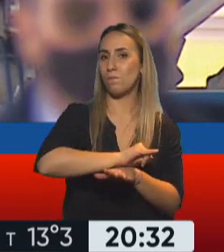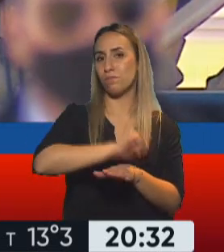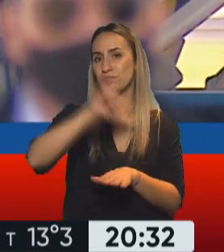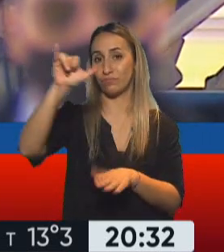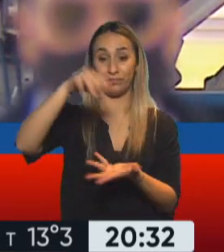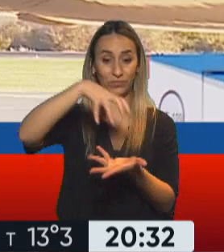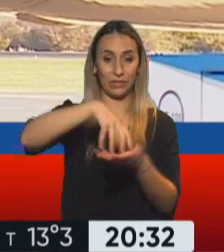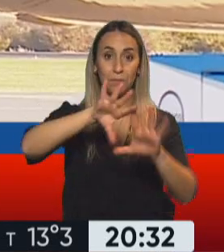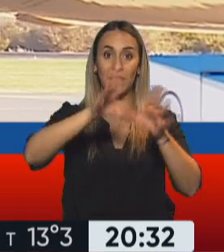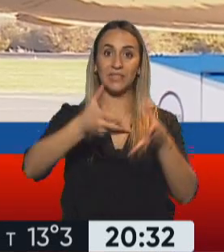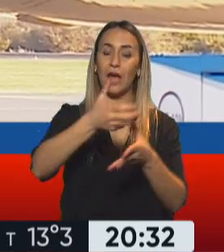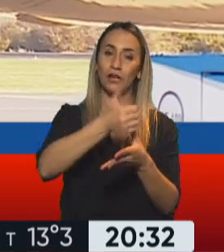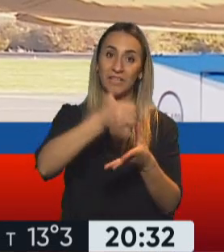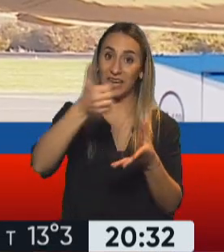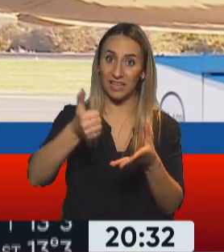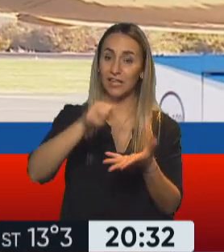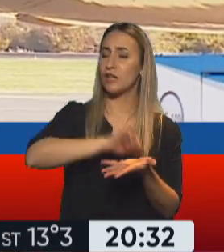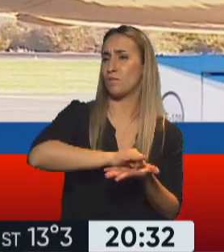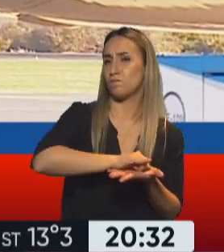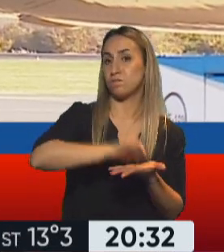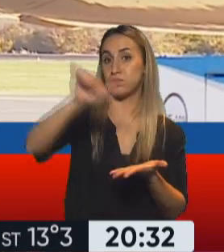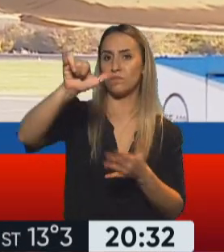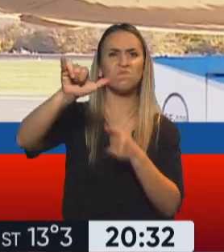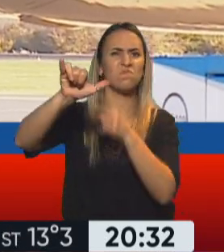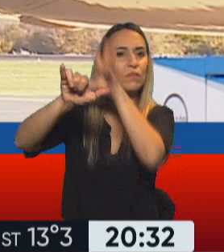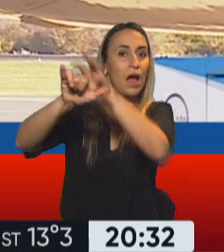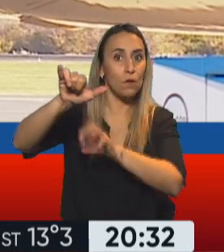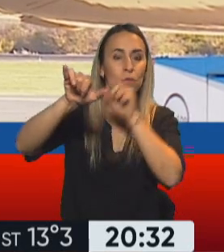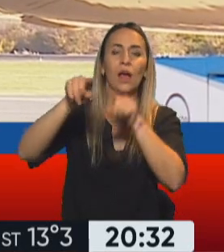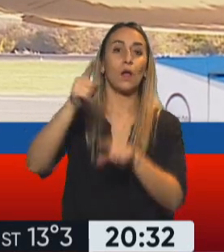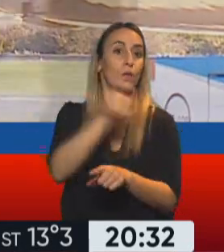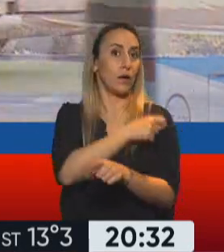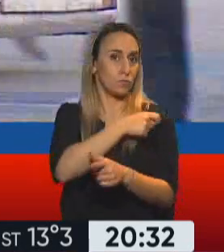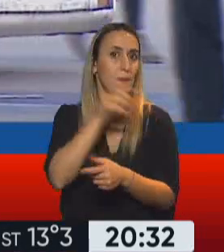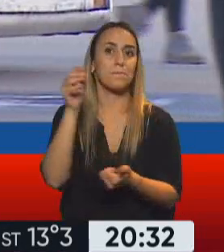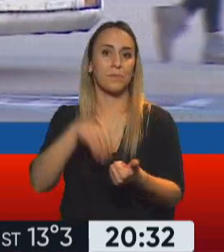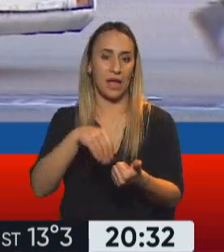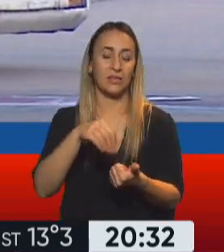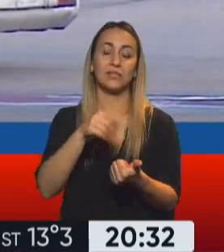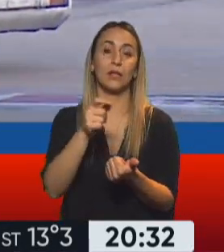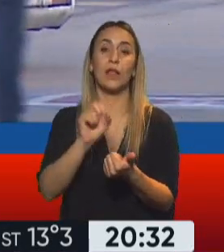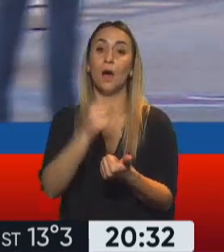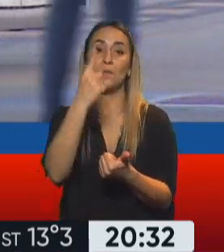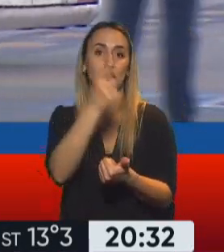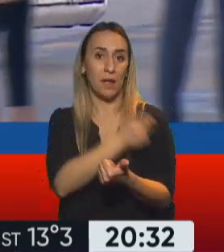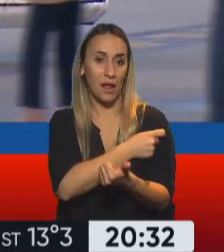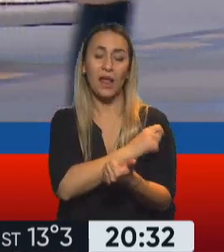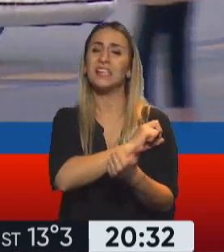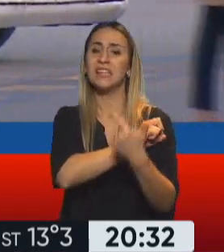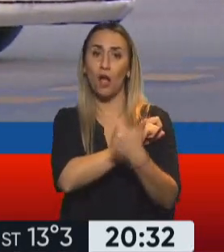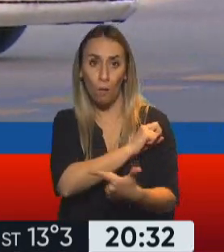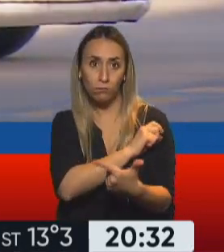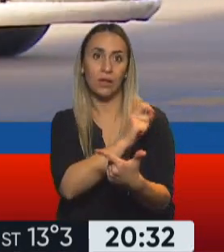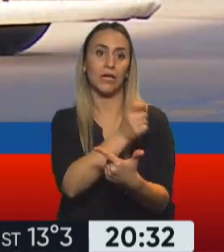argentinas que además de traer más vacunas sputnik de dosis 1 dosis 2 trae el